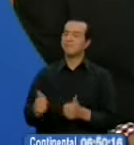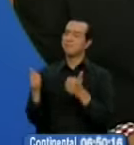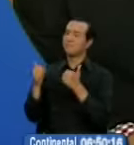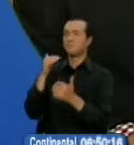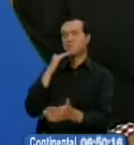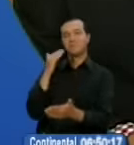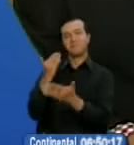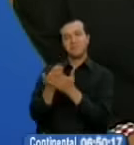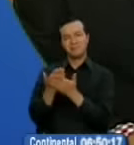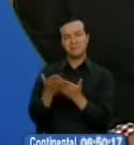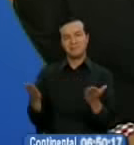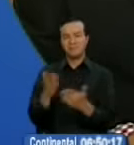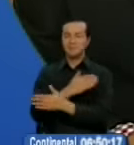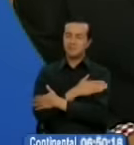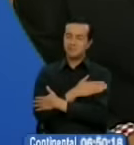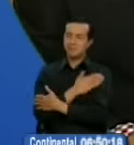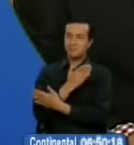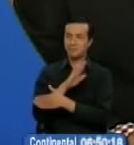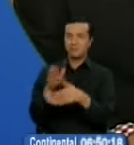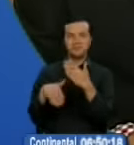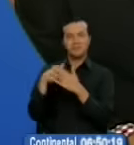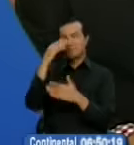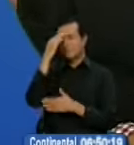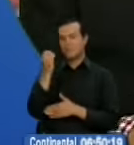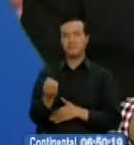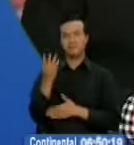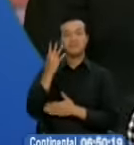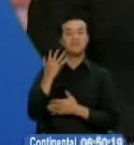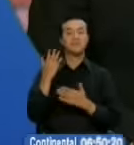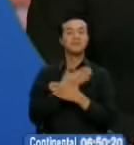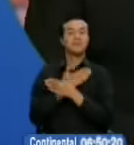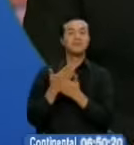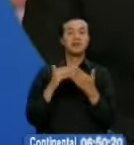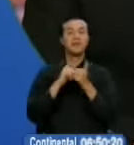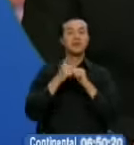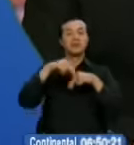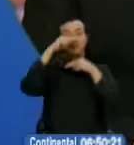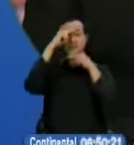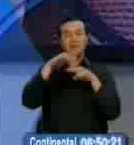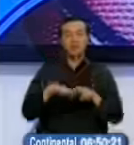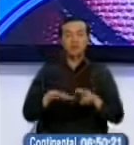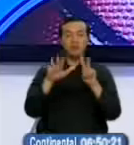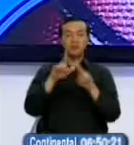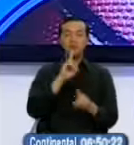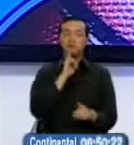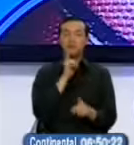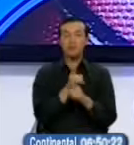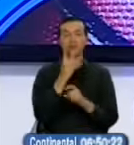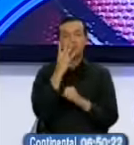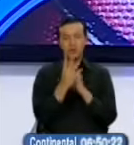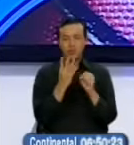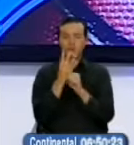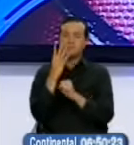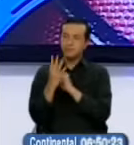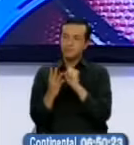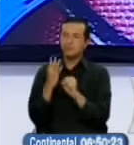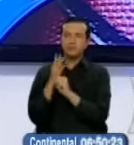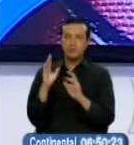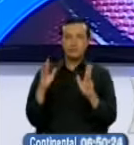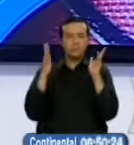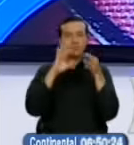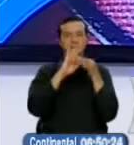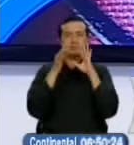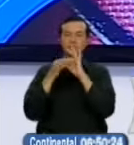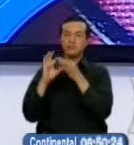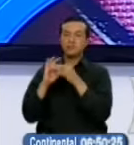muchísimas gracias, Abraham. Un abrazo para ti, buenos días para todos. Bienvenidos a Los Deportes en Noticias 7. Lo que dice Abraham es cierto. Cada cuatro años se celebran los Juegos Olímpicos